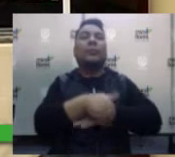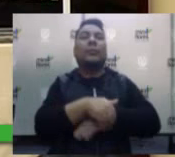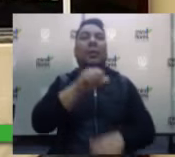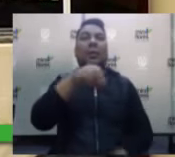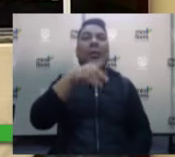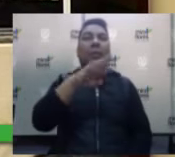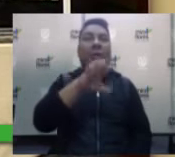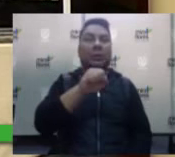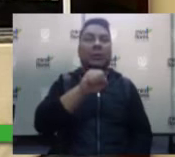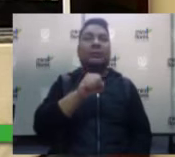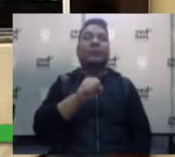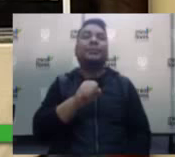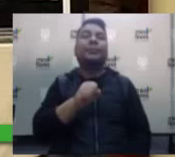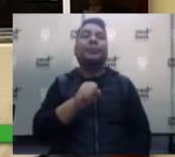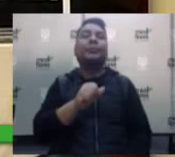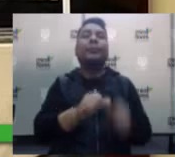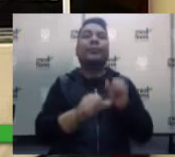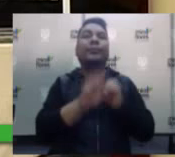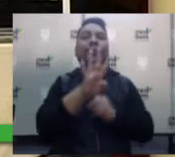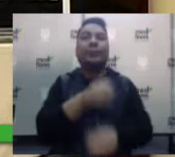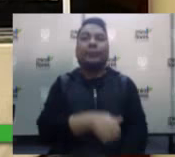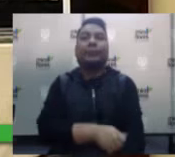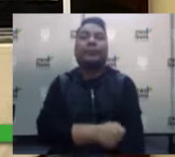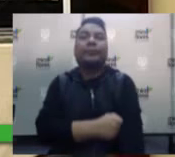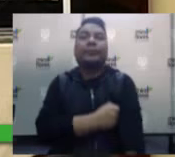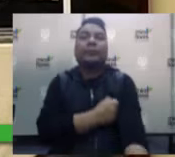Andrés Cáceres, cuadra 4, frente al conjunto habitacional.